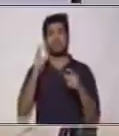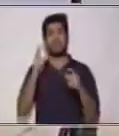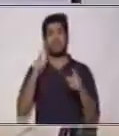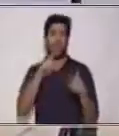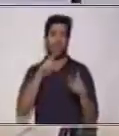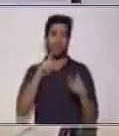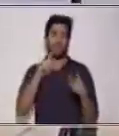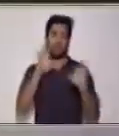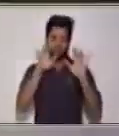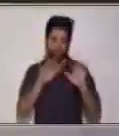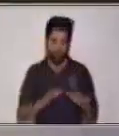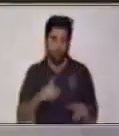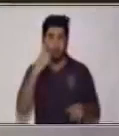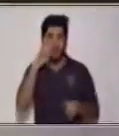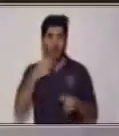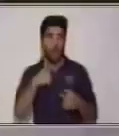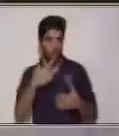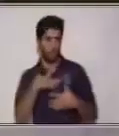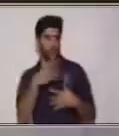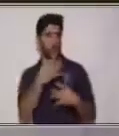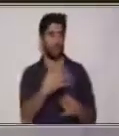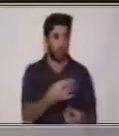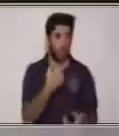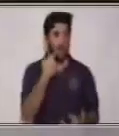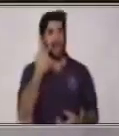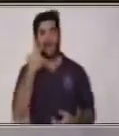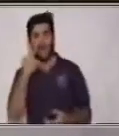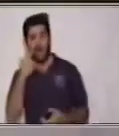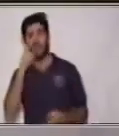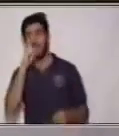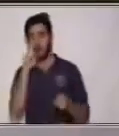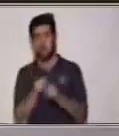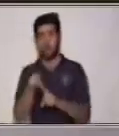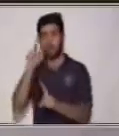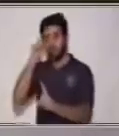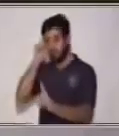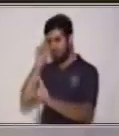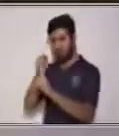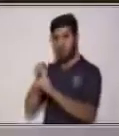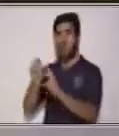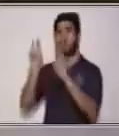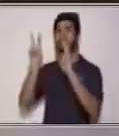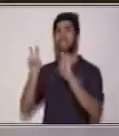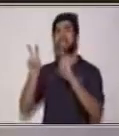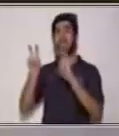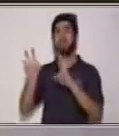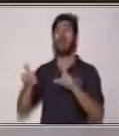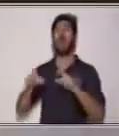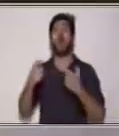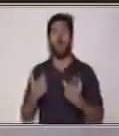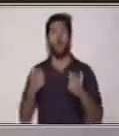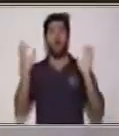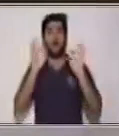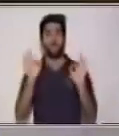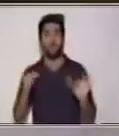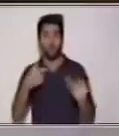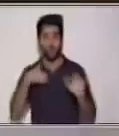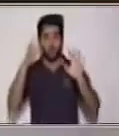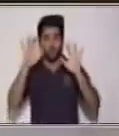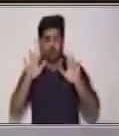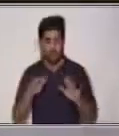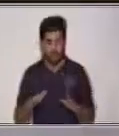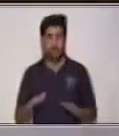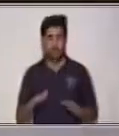vamos a centrarnos en un tema. Vemos la forma de redactar y va a ser en